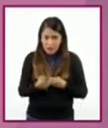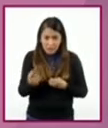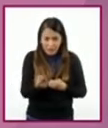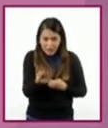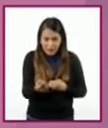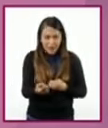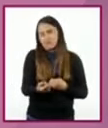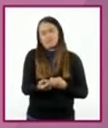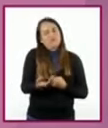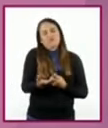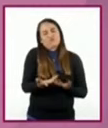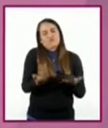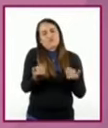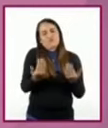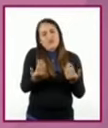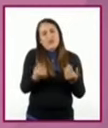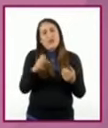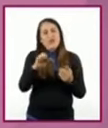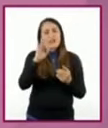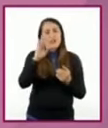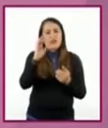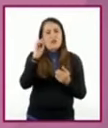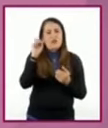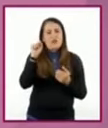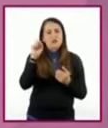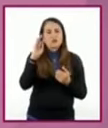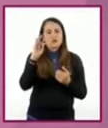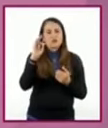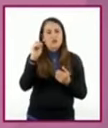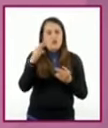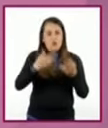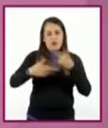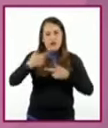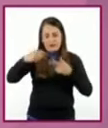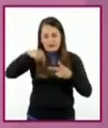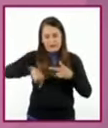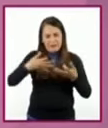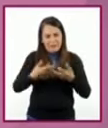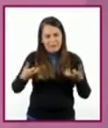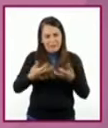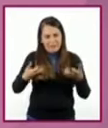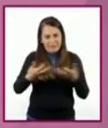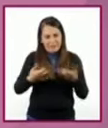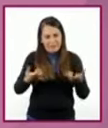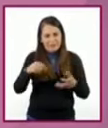tarde o temprano se devuelve el fósforo al suelo y con ello termina el papel biótico.